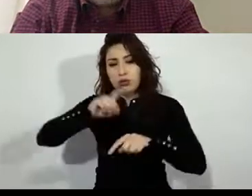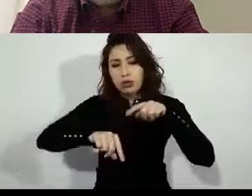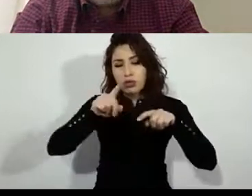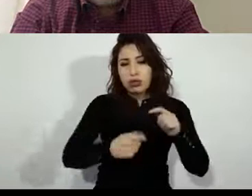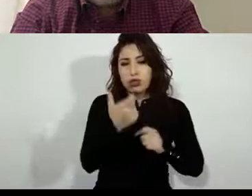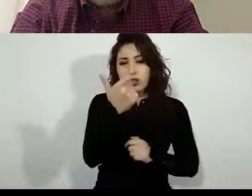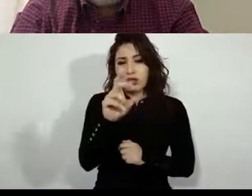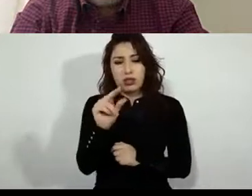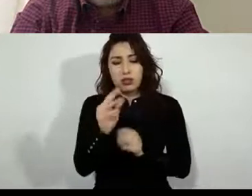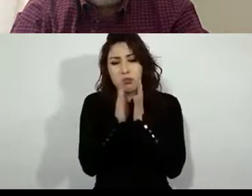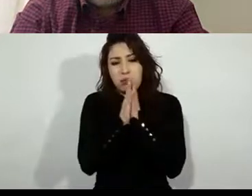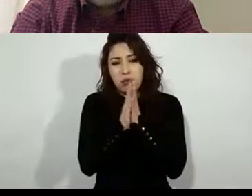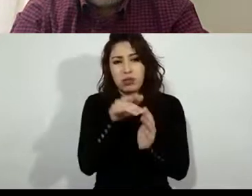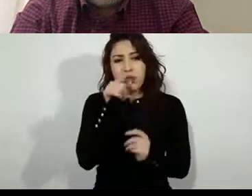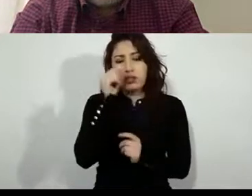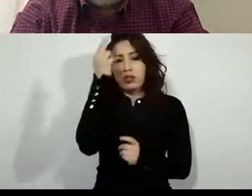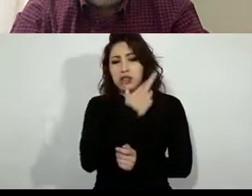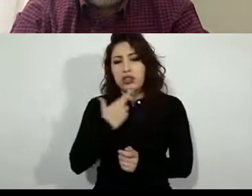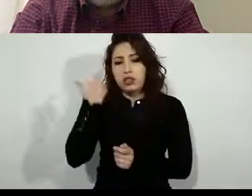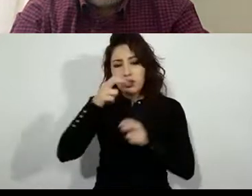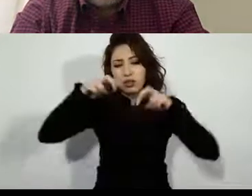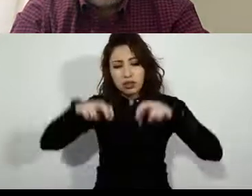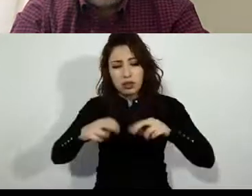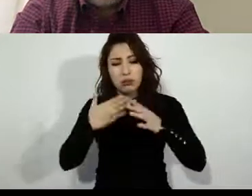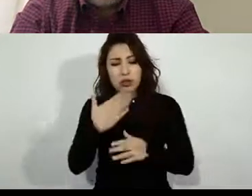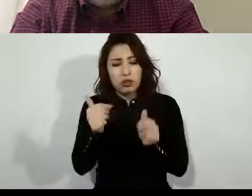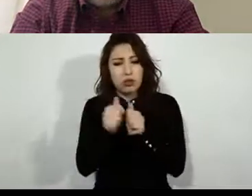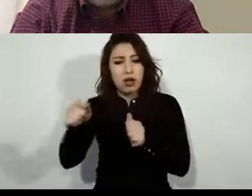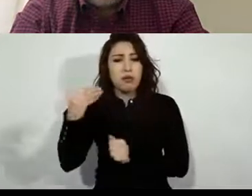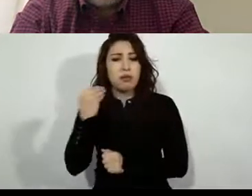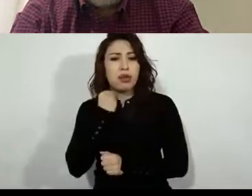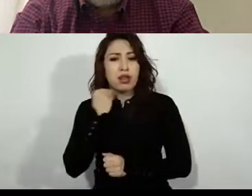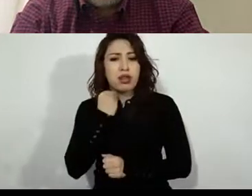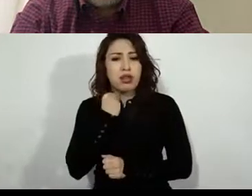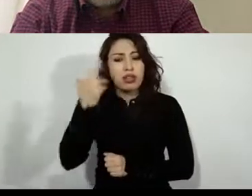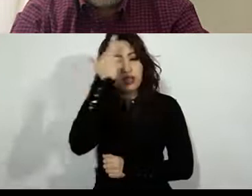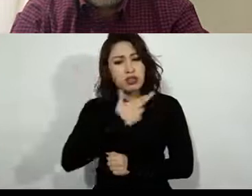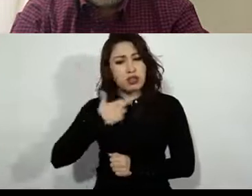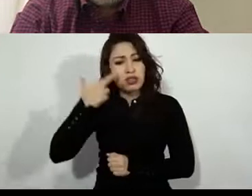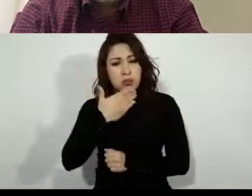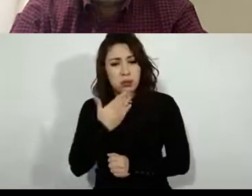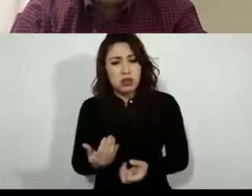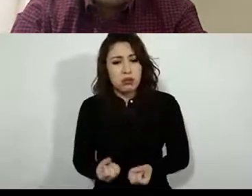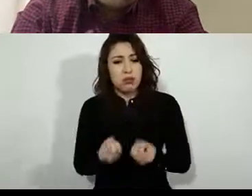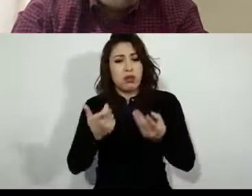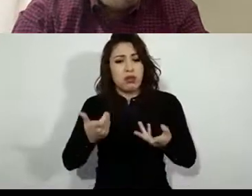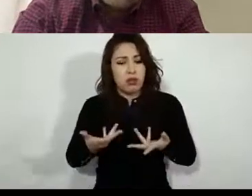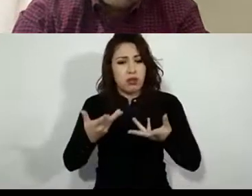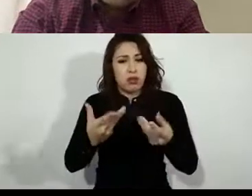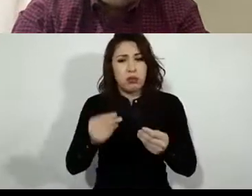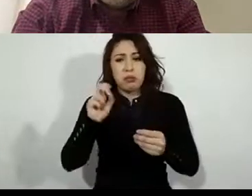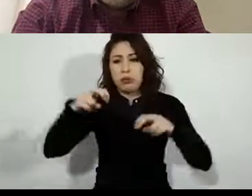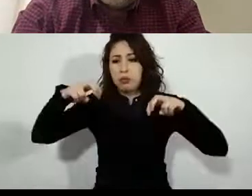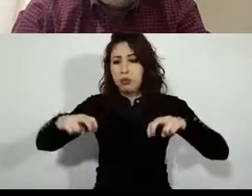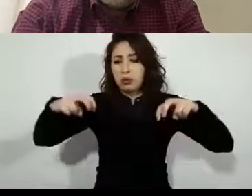lo revisara bien con los abogados que tienen y revisen bien las cosas con, pues, todos los diputados, porque